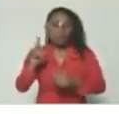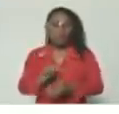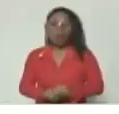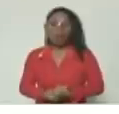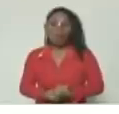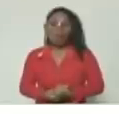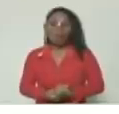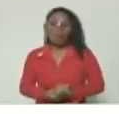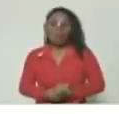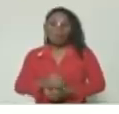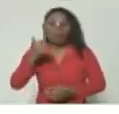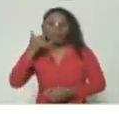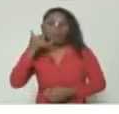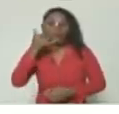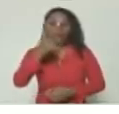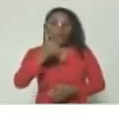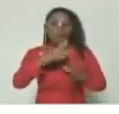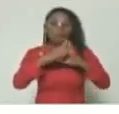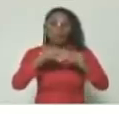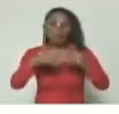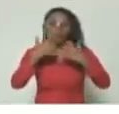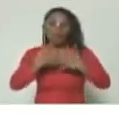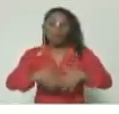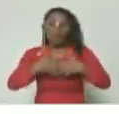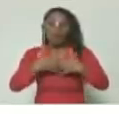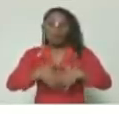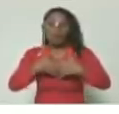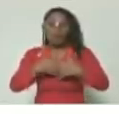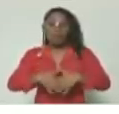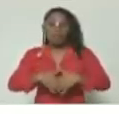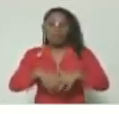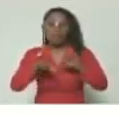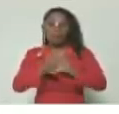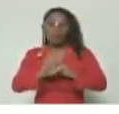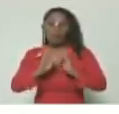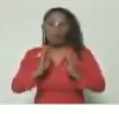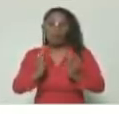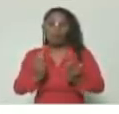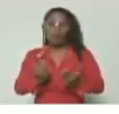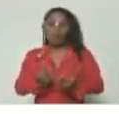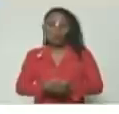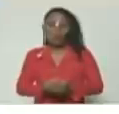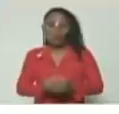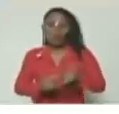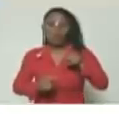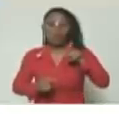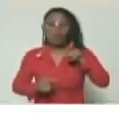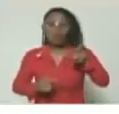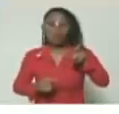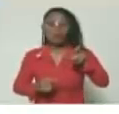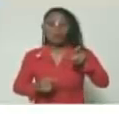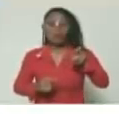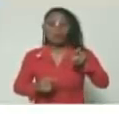llamó a todos los fabricantes del mundo de esos